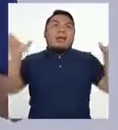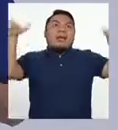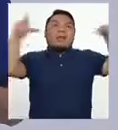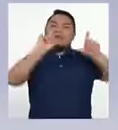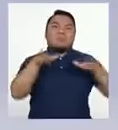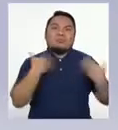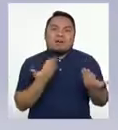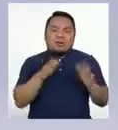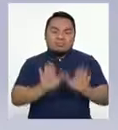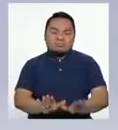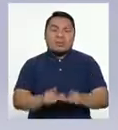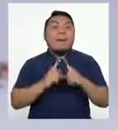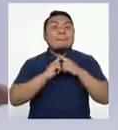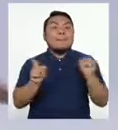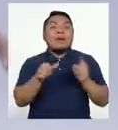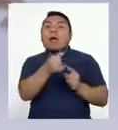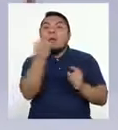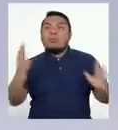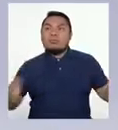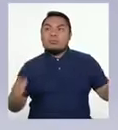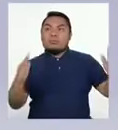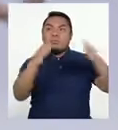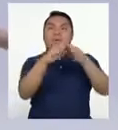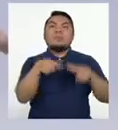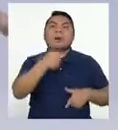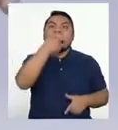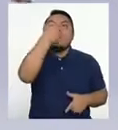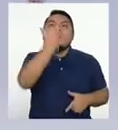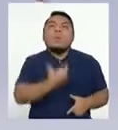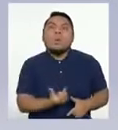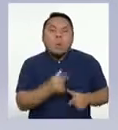Algunas viven en las montañas como el cóndor.